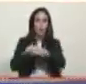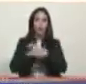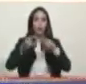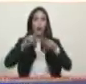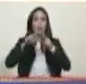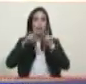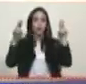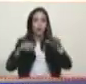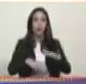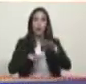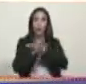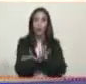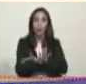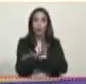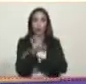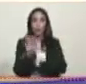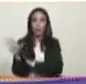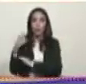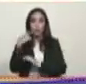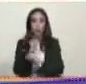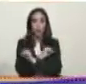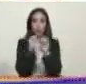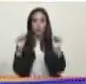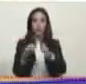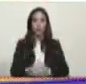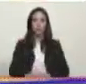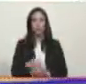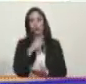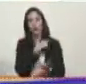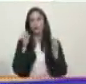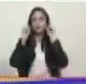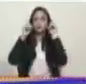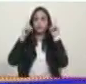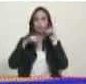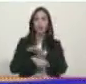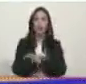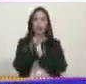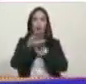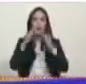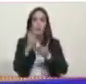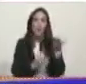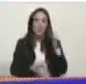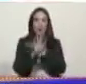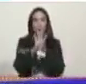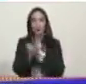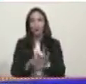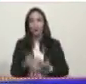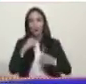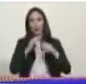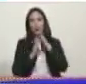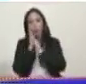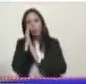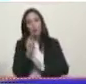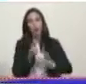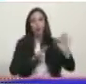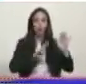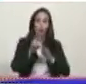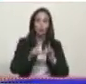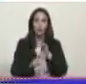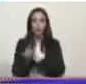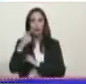a las 4 y 55 de la mañana. Me levantaba todos los días a las 3 y media, 4 de la mañana. Me acostaba a las 12, a la 1, dormía